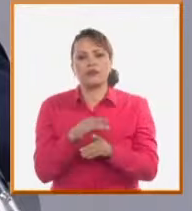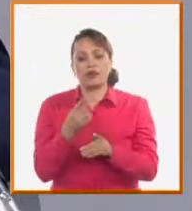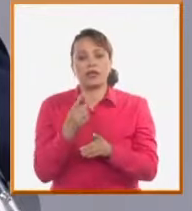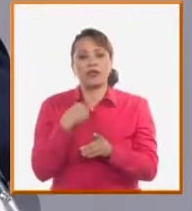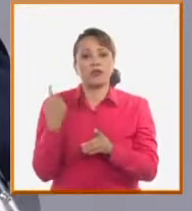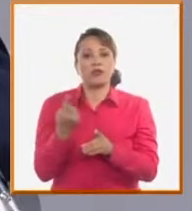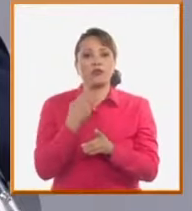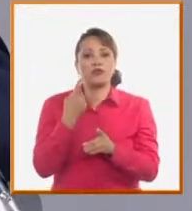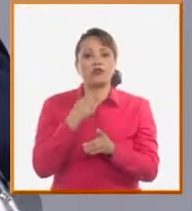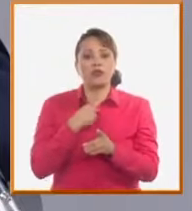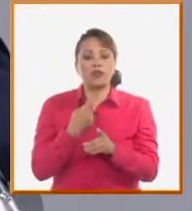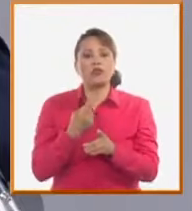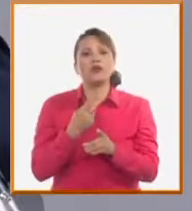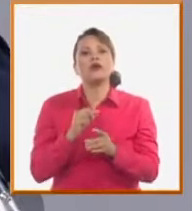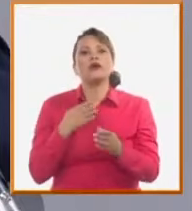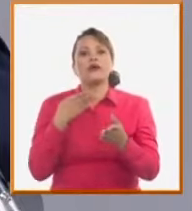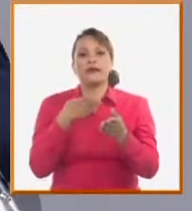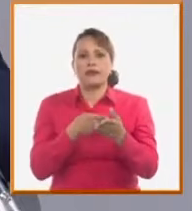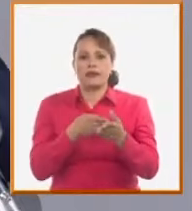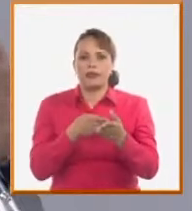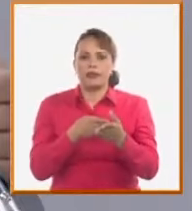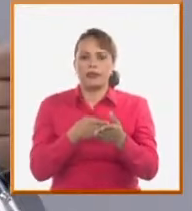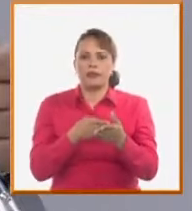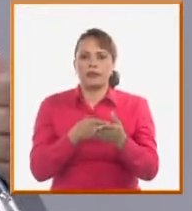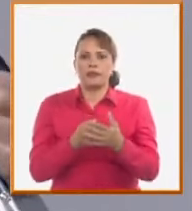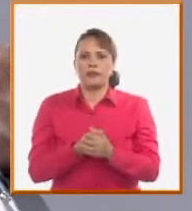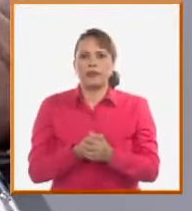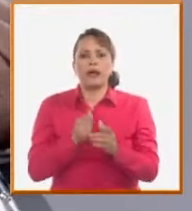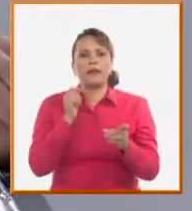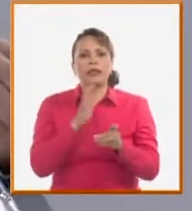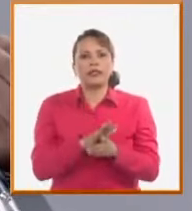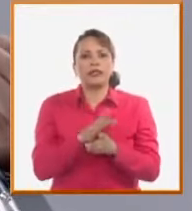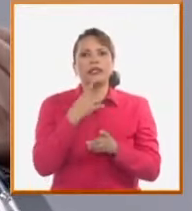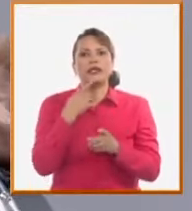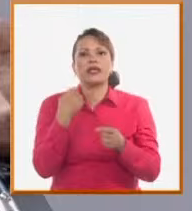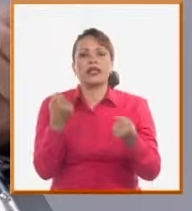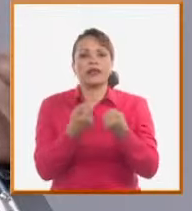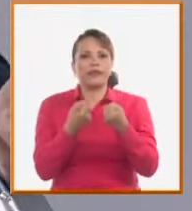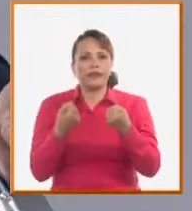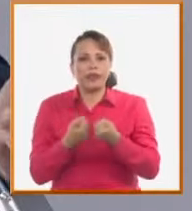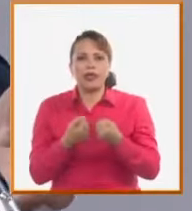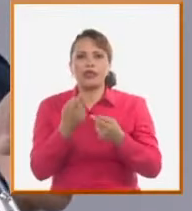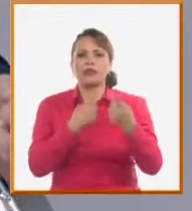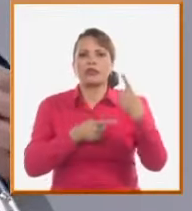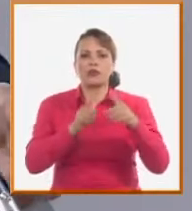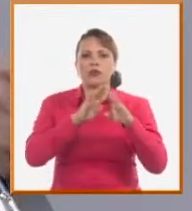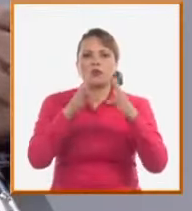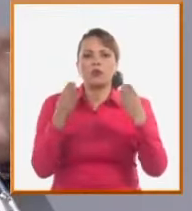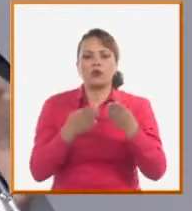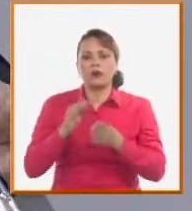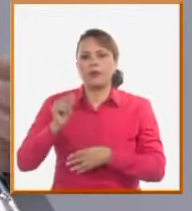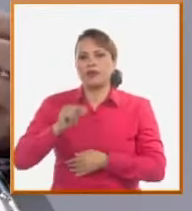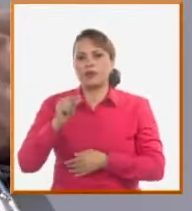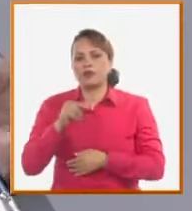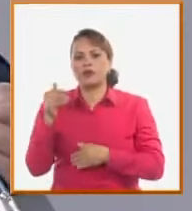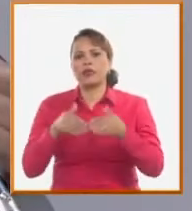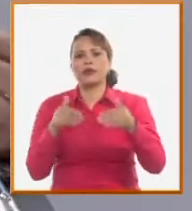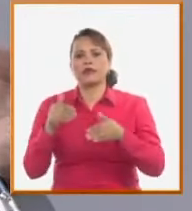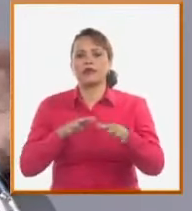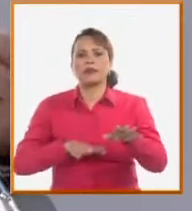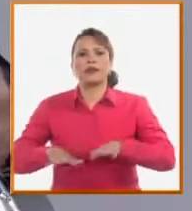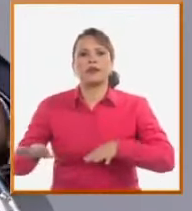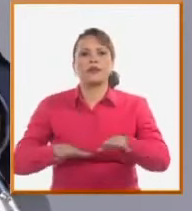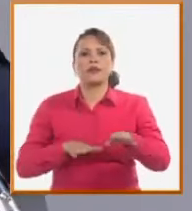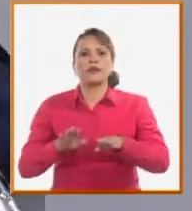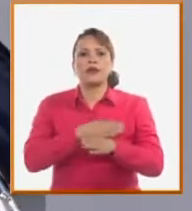nosotros incidimos directamente. Desde la ocurrencia del siniestro, todos los factores que intervienen en la preparación y